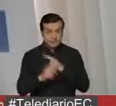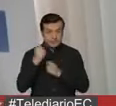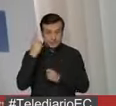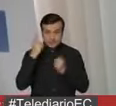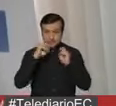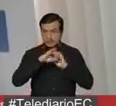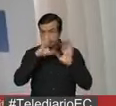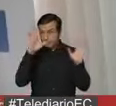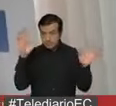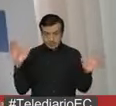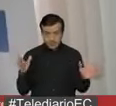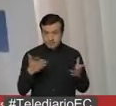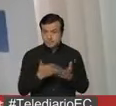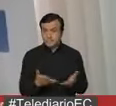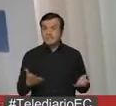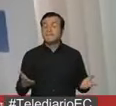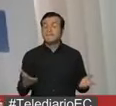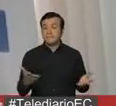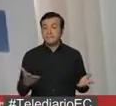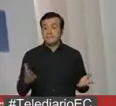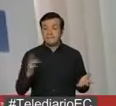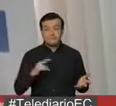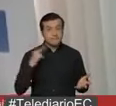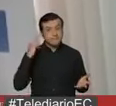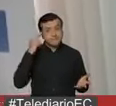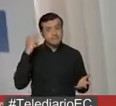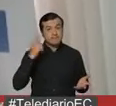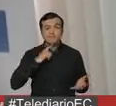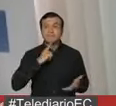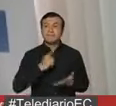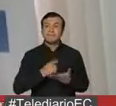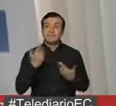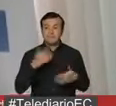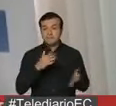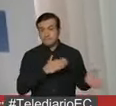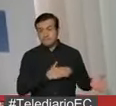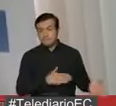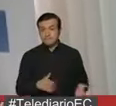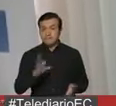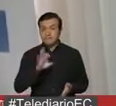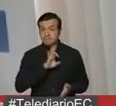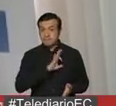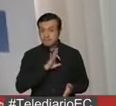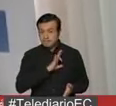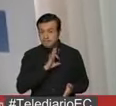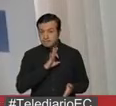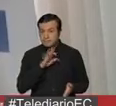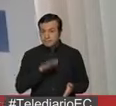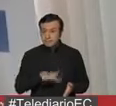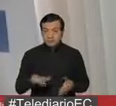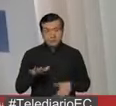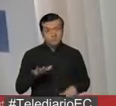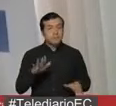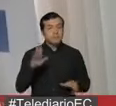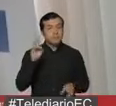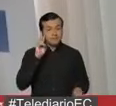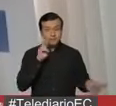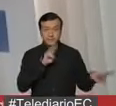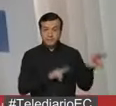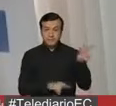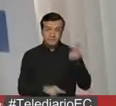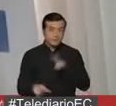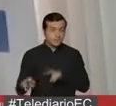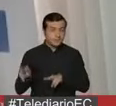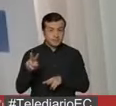diagnóstico epidemiológico. En este sentido, ya los técnicos han determinado que